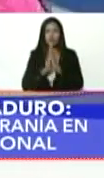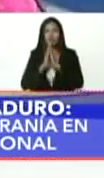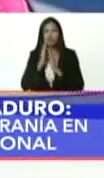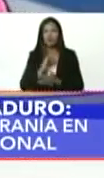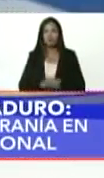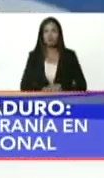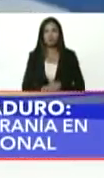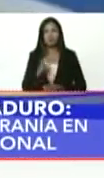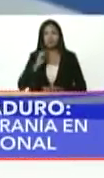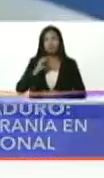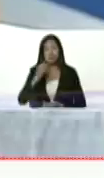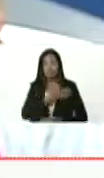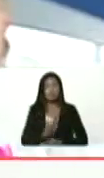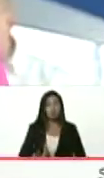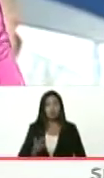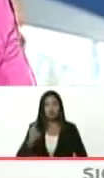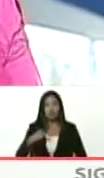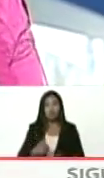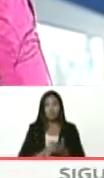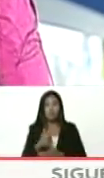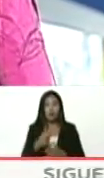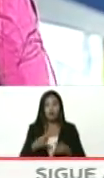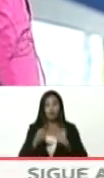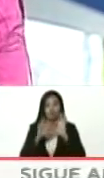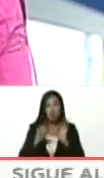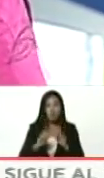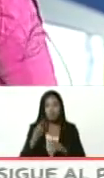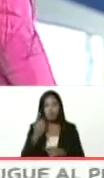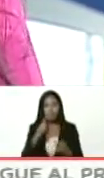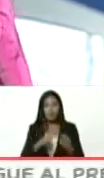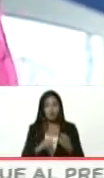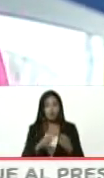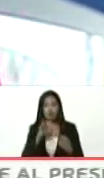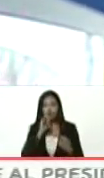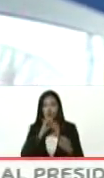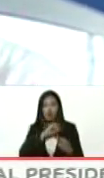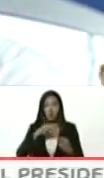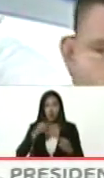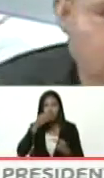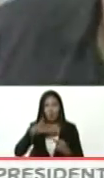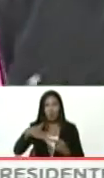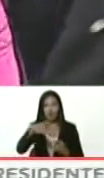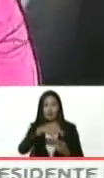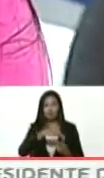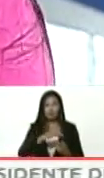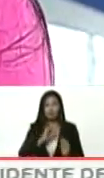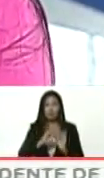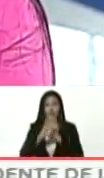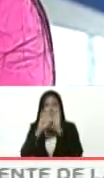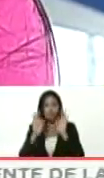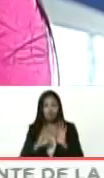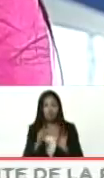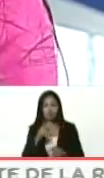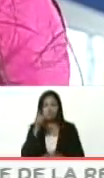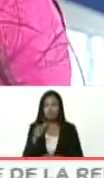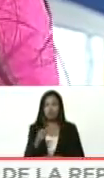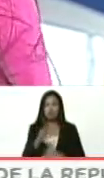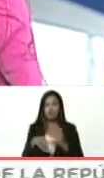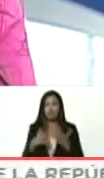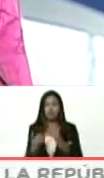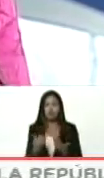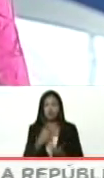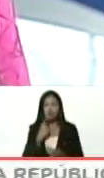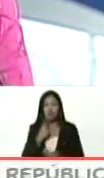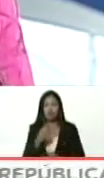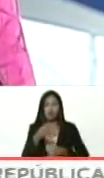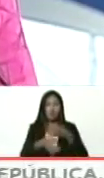Así es, presidente, tenemos más evidencia. Primero, informar a nuestro pueblo de quién se trata este personaje. Como usted bien lo ha